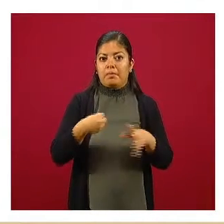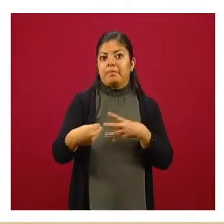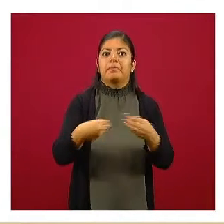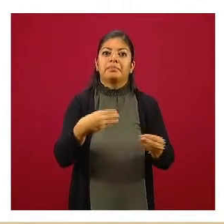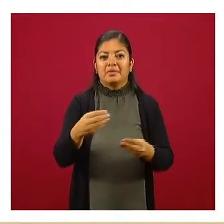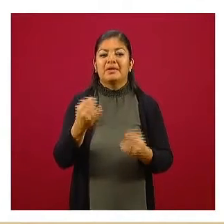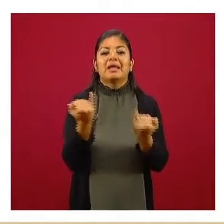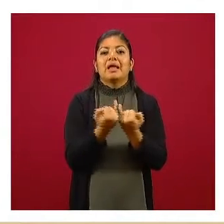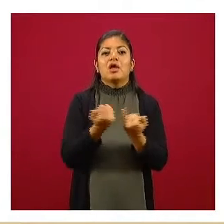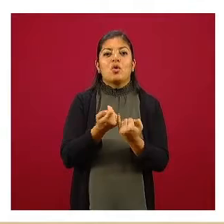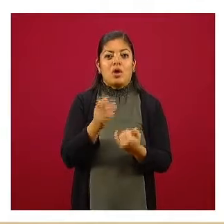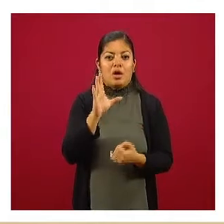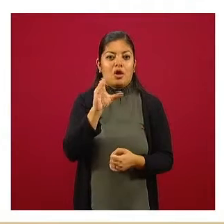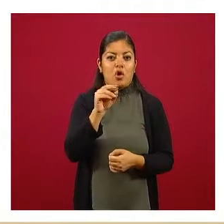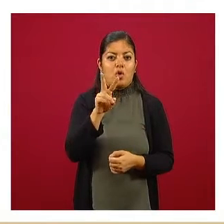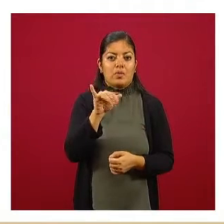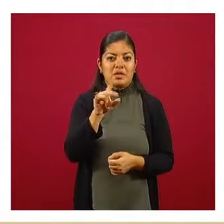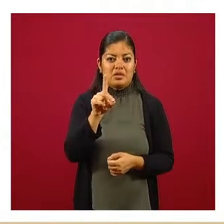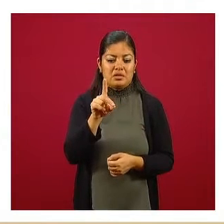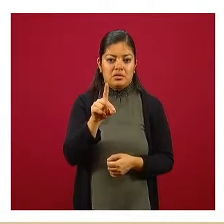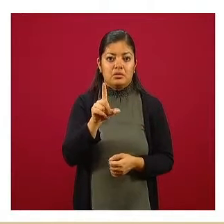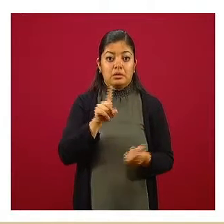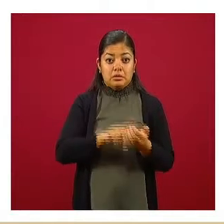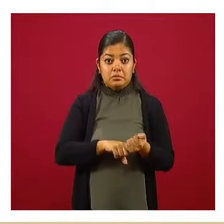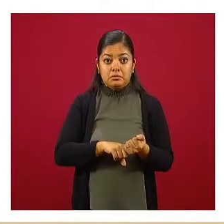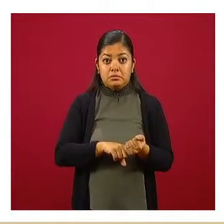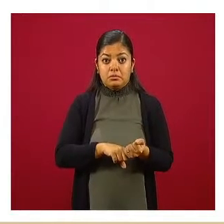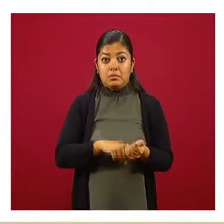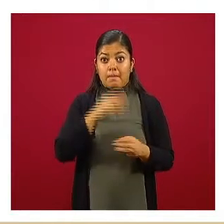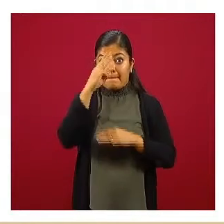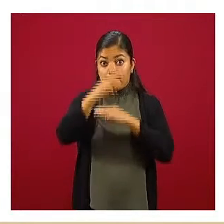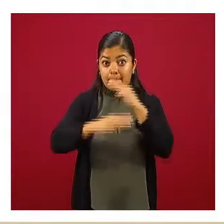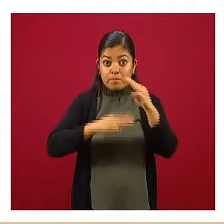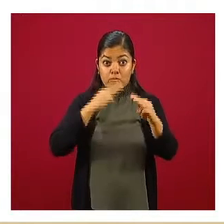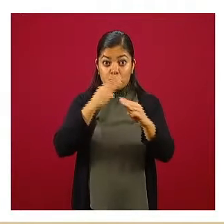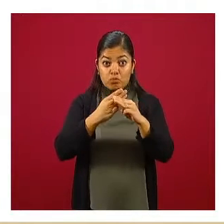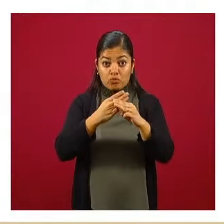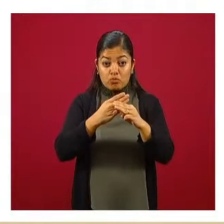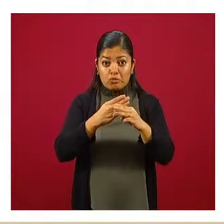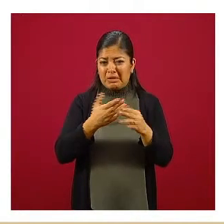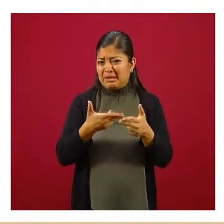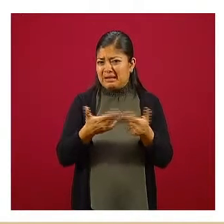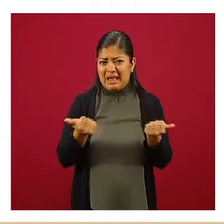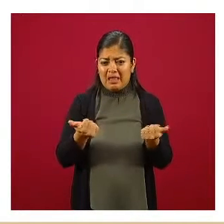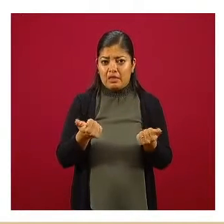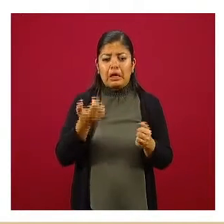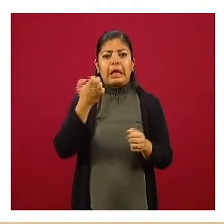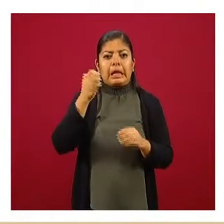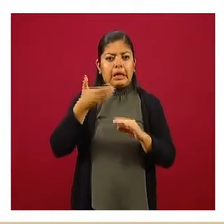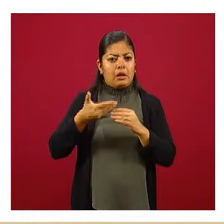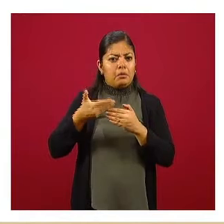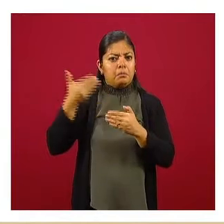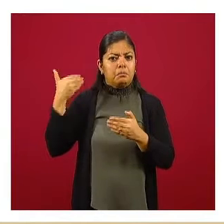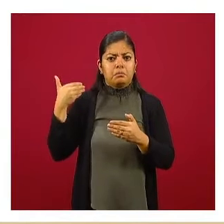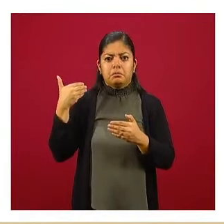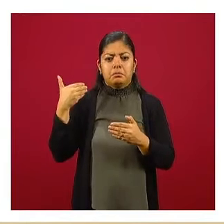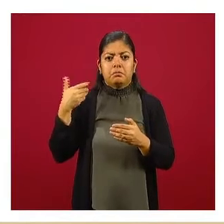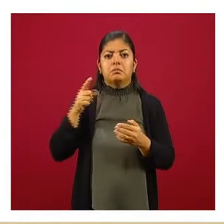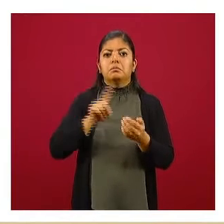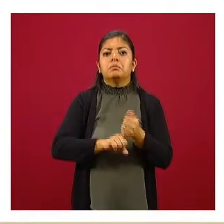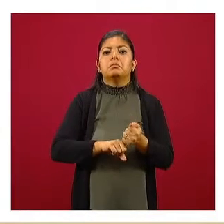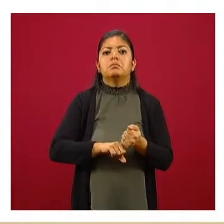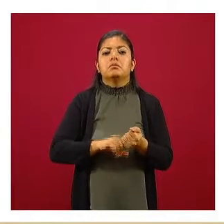como COVID, donde nadie en el mundo antes de los primeros días de enero tenía